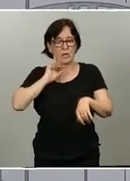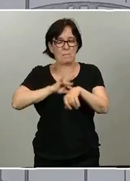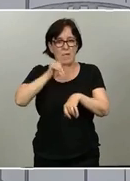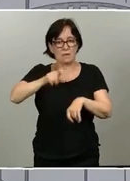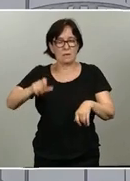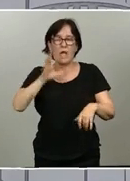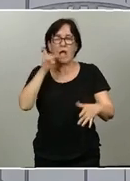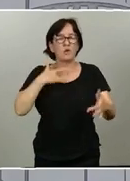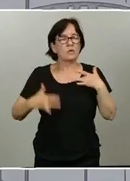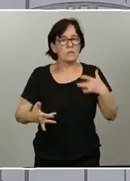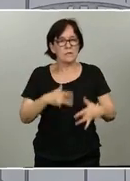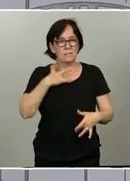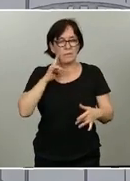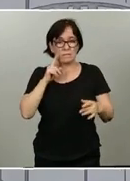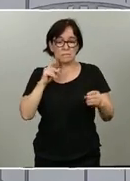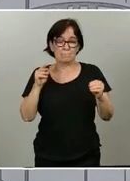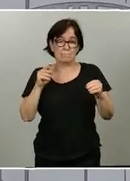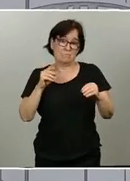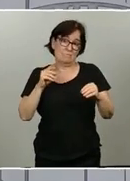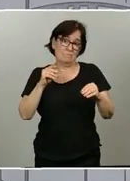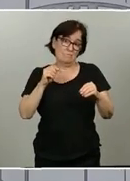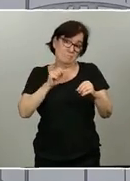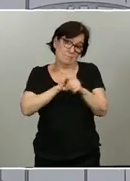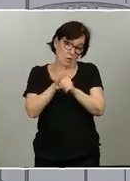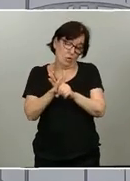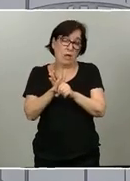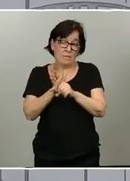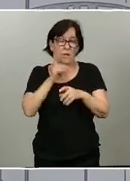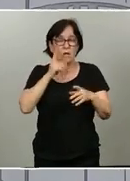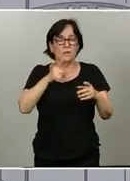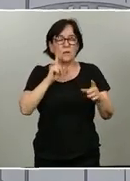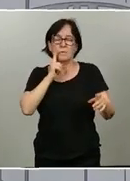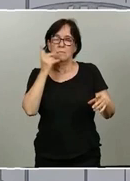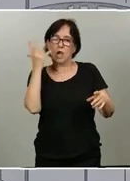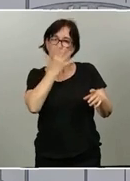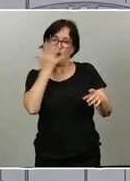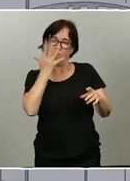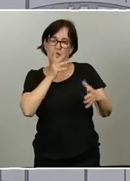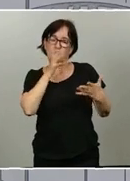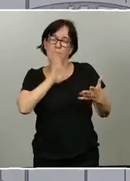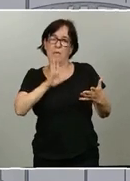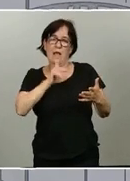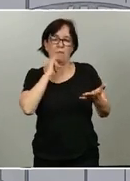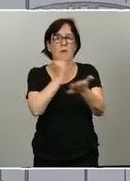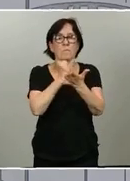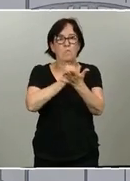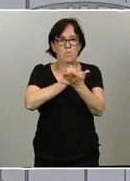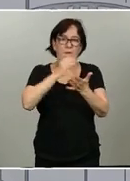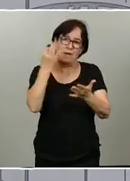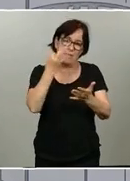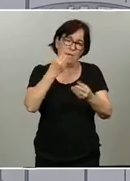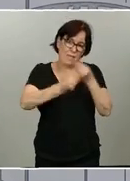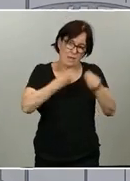compatible con el coronavirus que en principio son aquellos sospechosos a los que hay que hacerles una prueba diagnóstica se ha hecho prueba